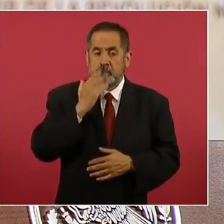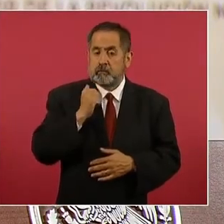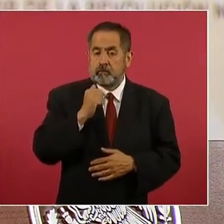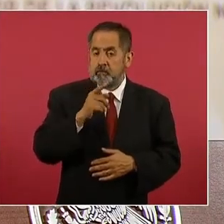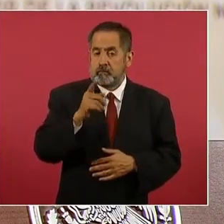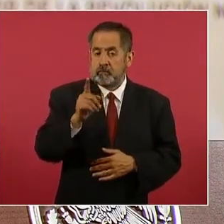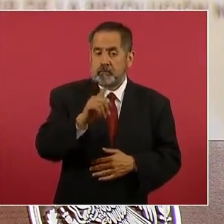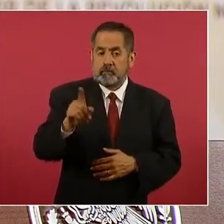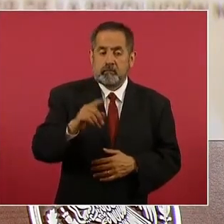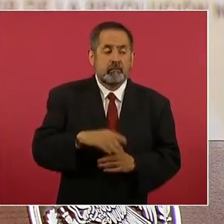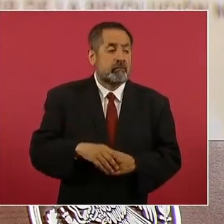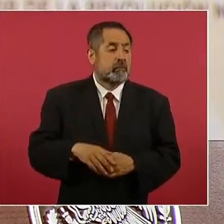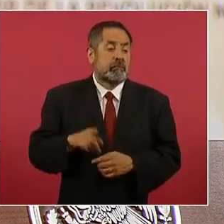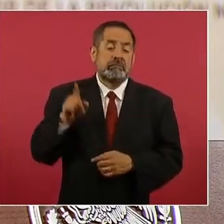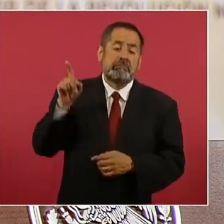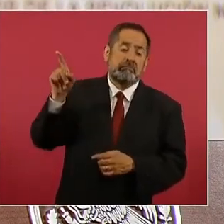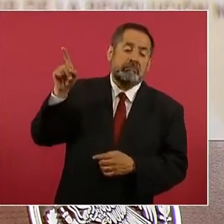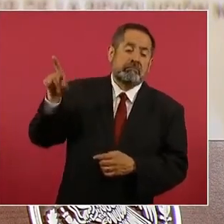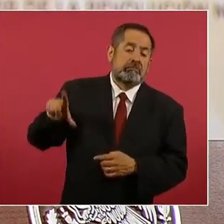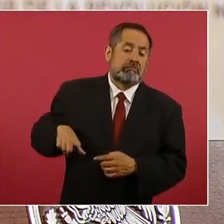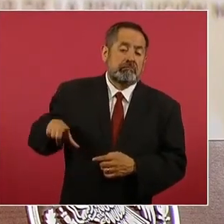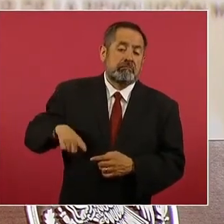de que desde el gobierno